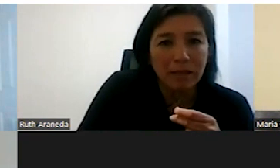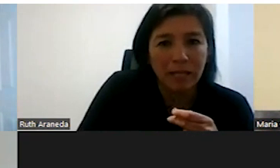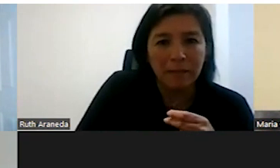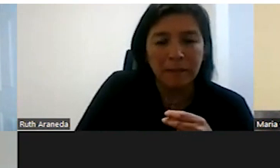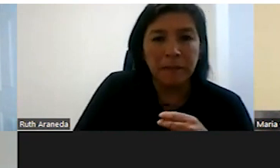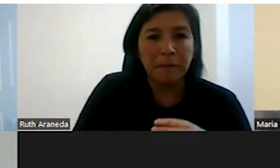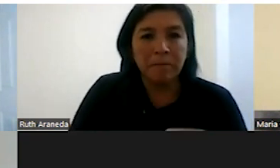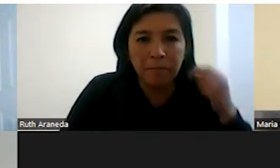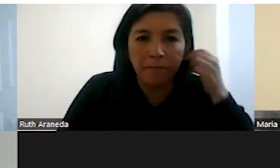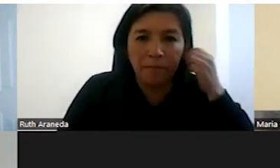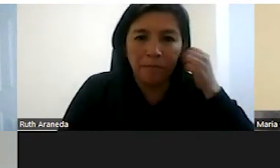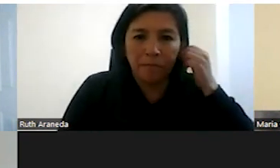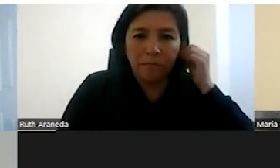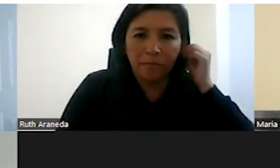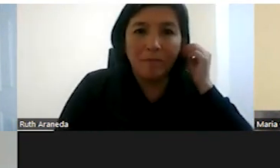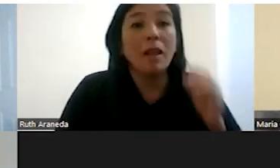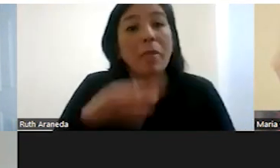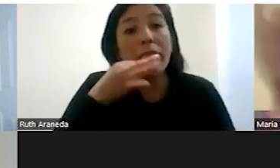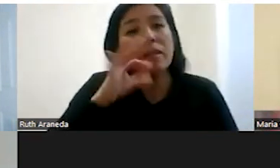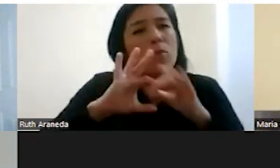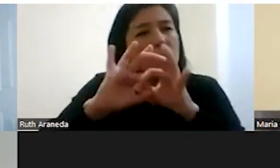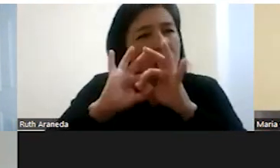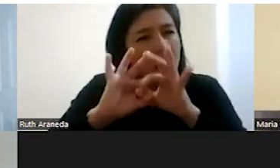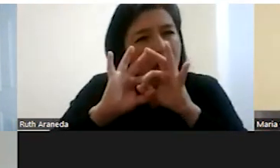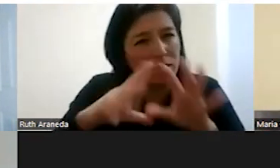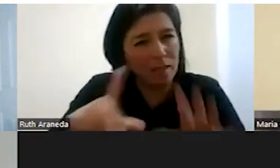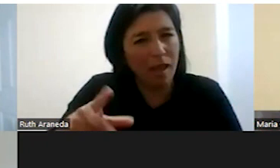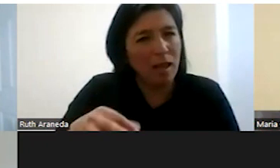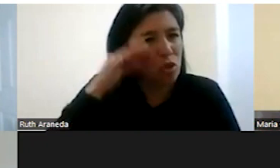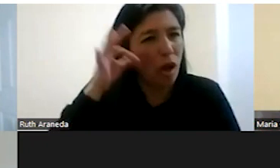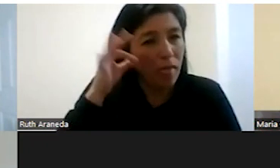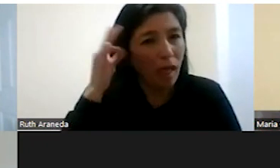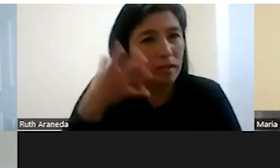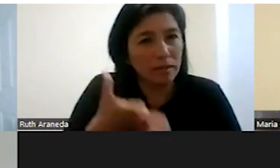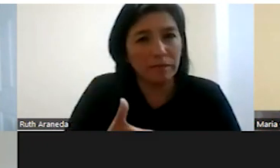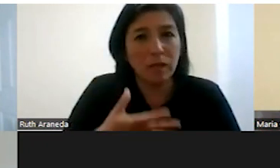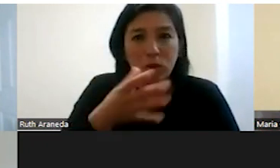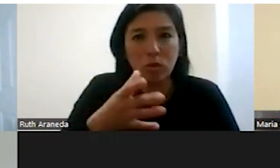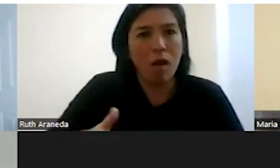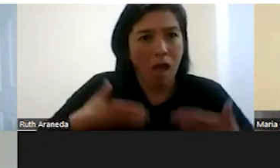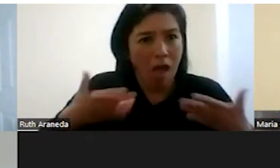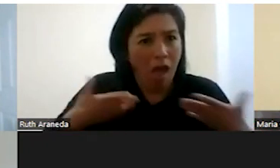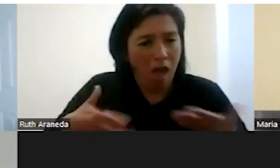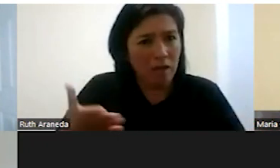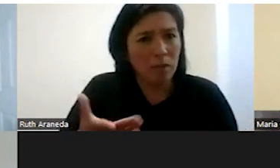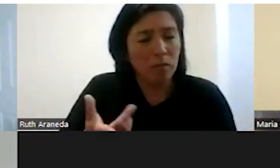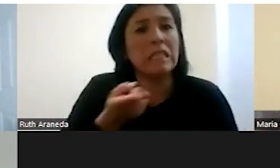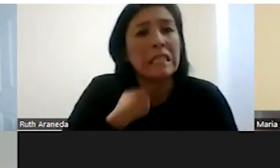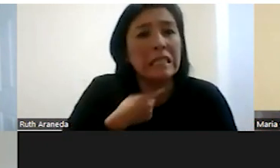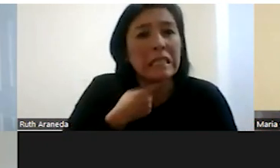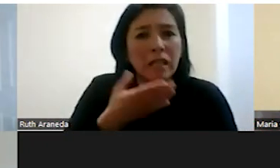poder aprender. Muchas gracias, María, por tu motivación, por tu interés y por